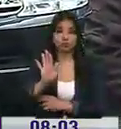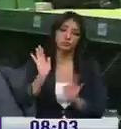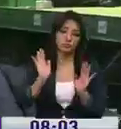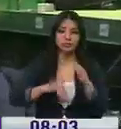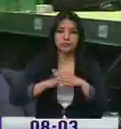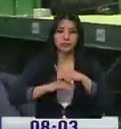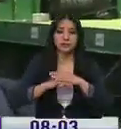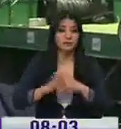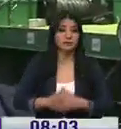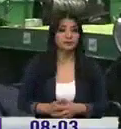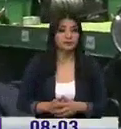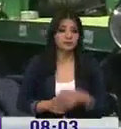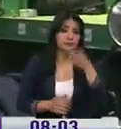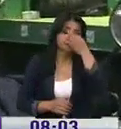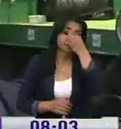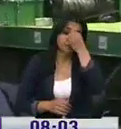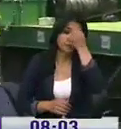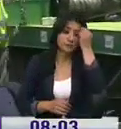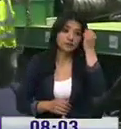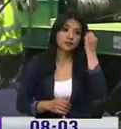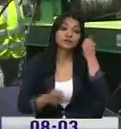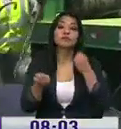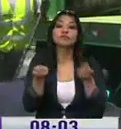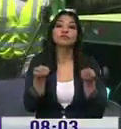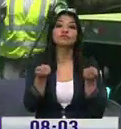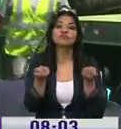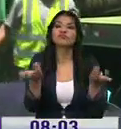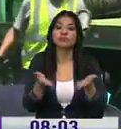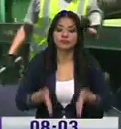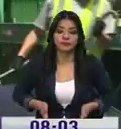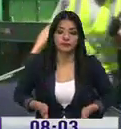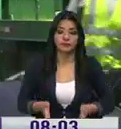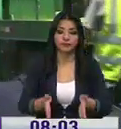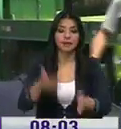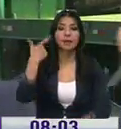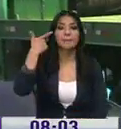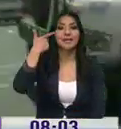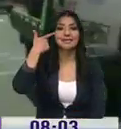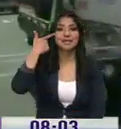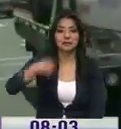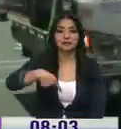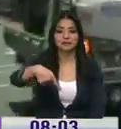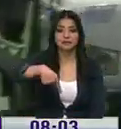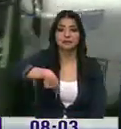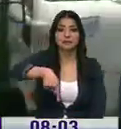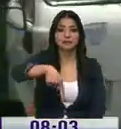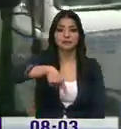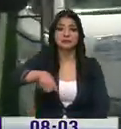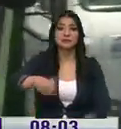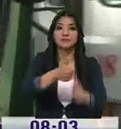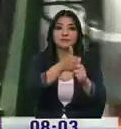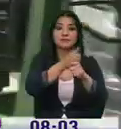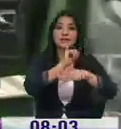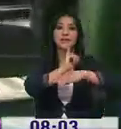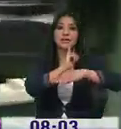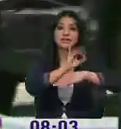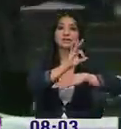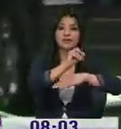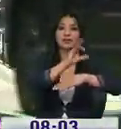En esta ocasión, los operativos se realizaron en la Avenida de la Prensa, en los alrededores de las iglesias de Fátima y La